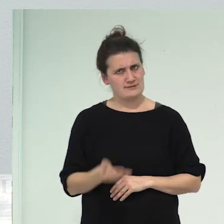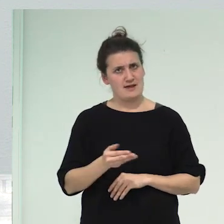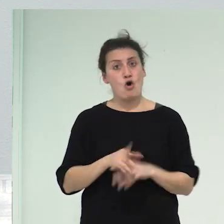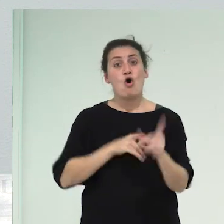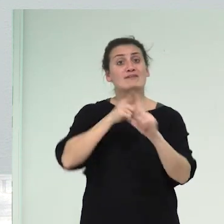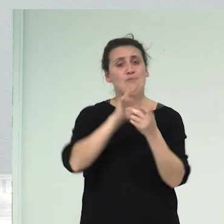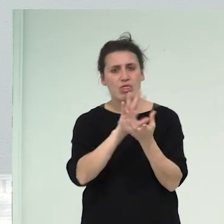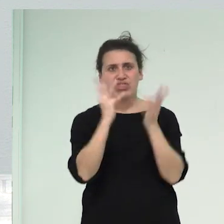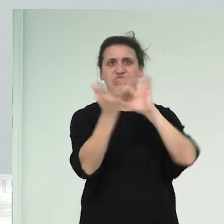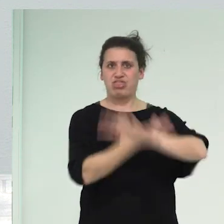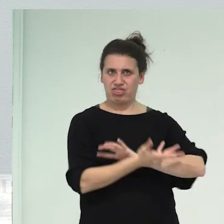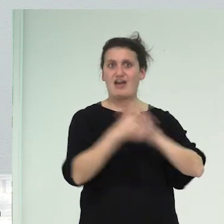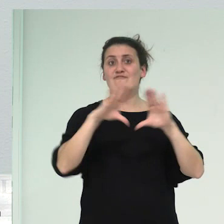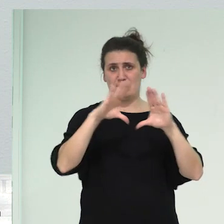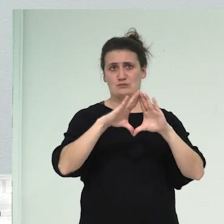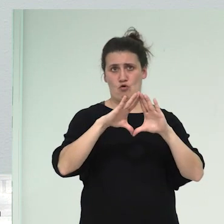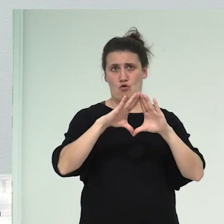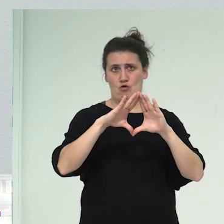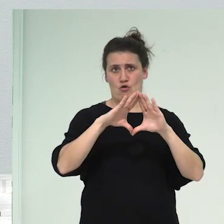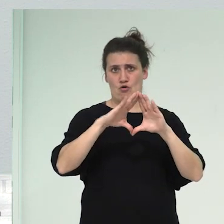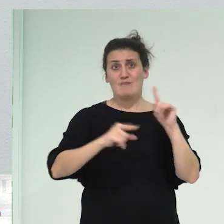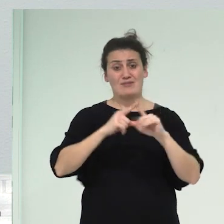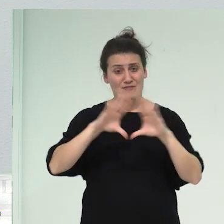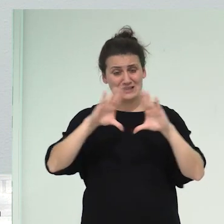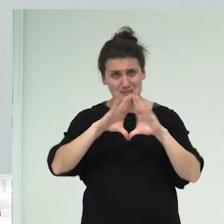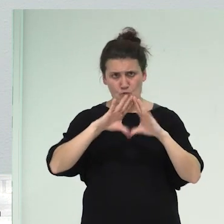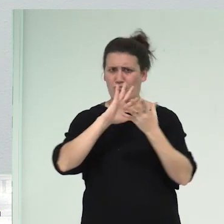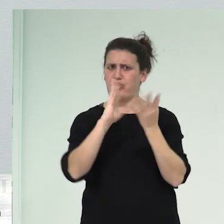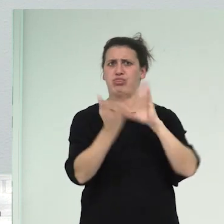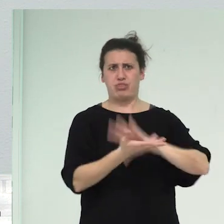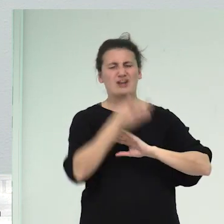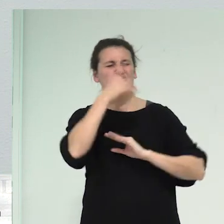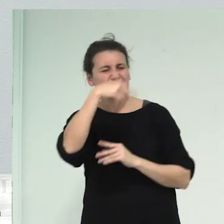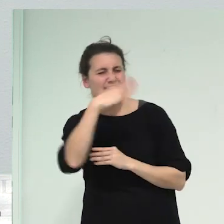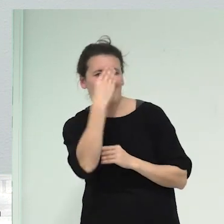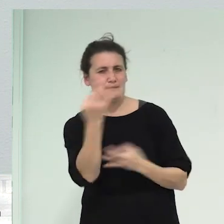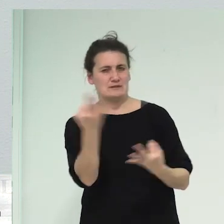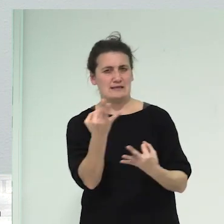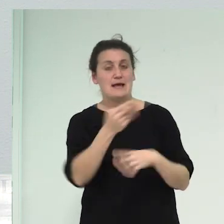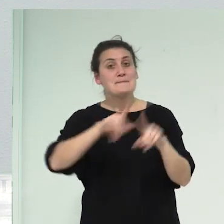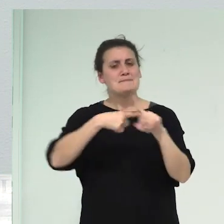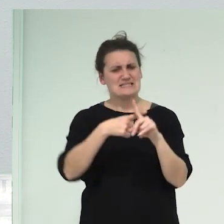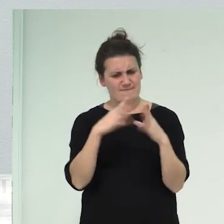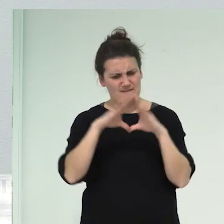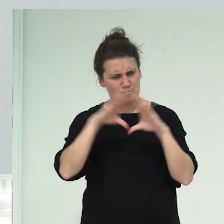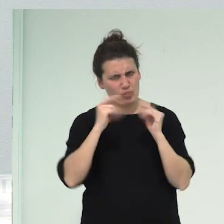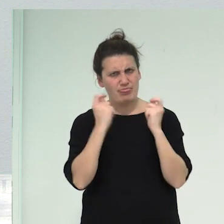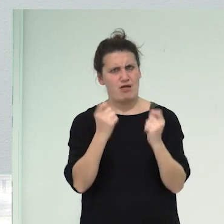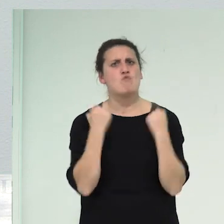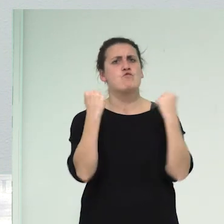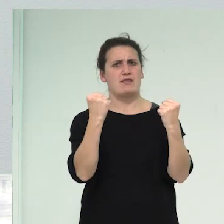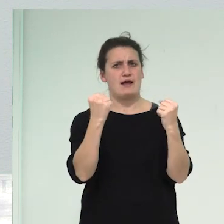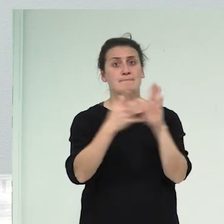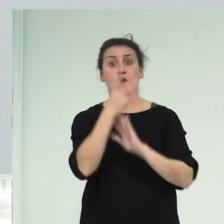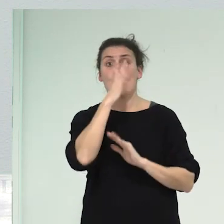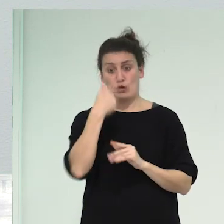transformar el feminismo, para transformar los feminismos y darle muchísima más potencia. Porque quienes venimos